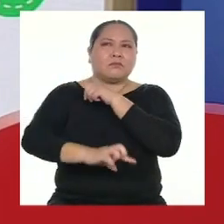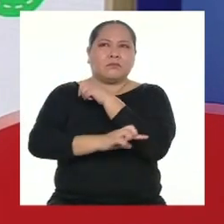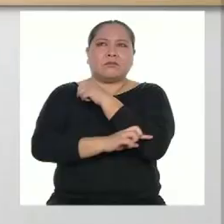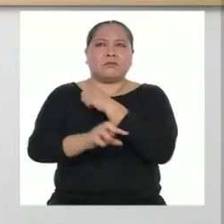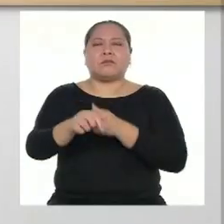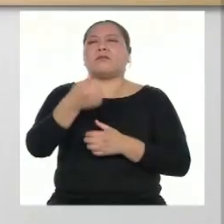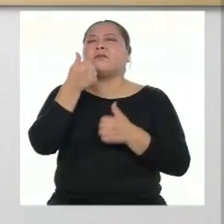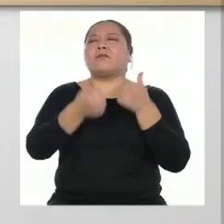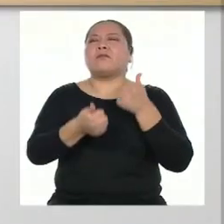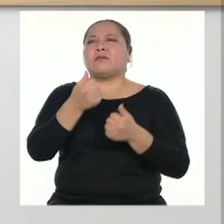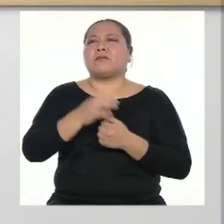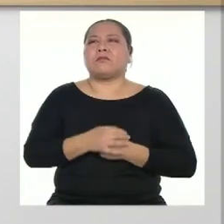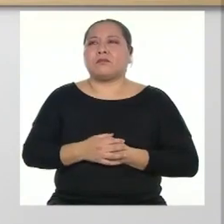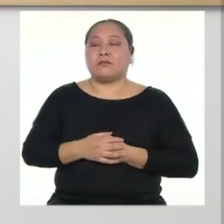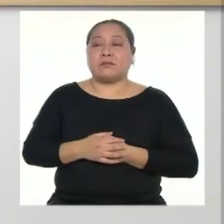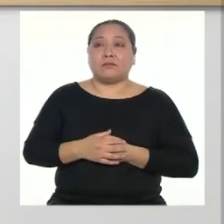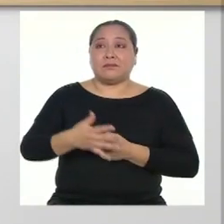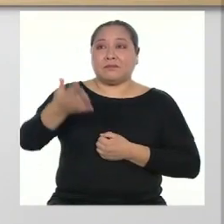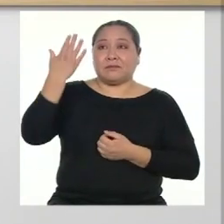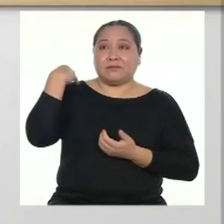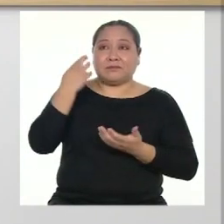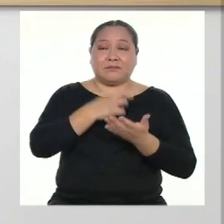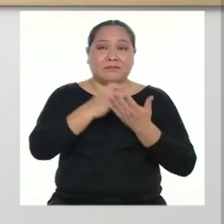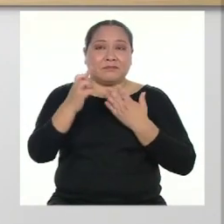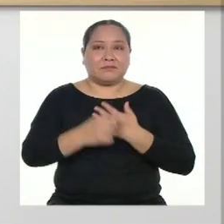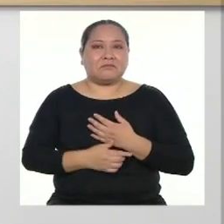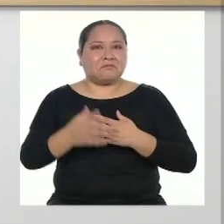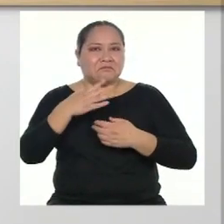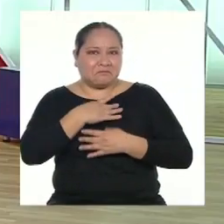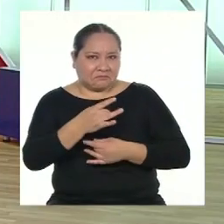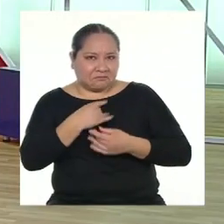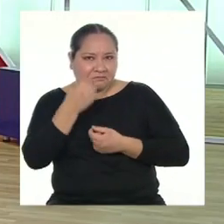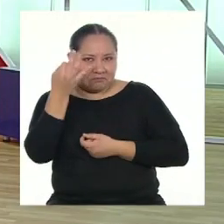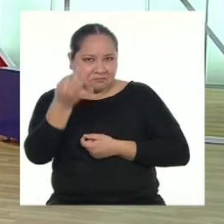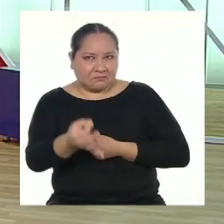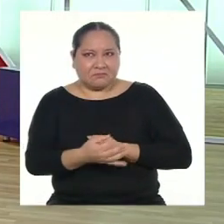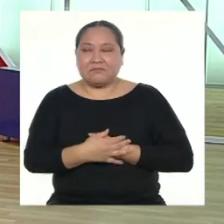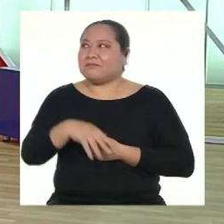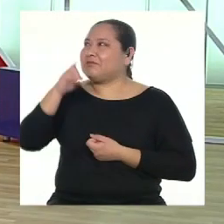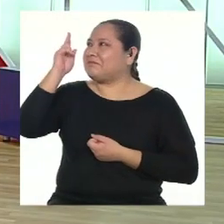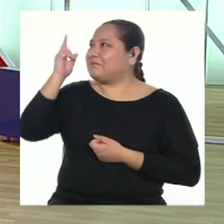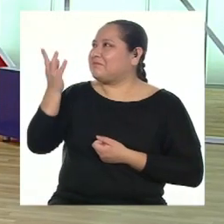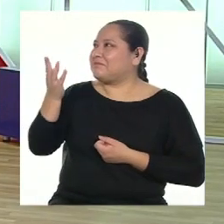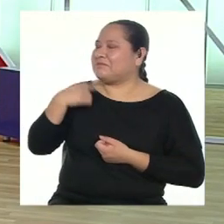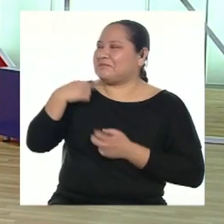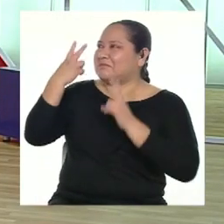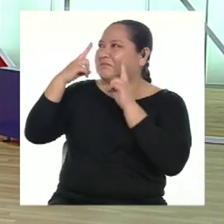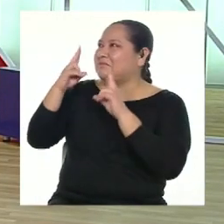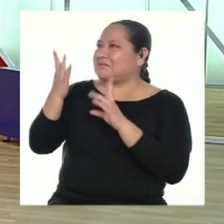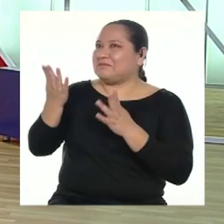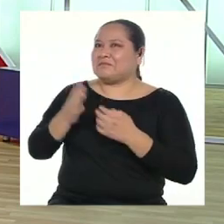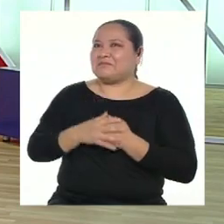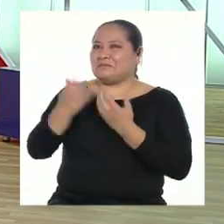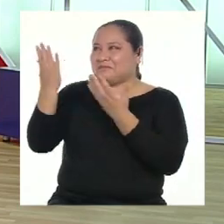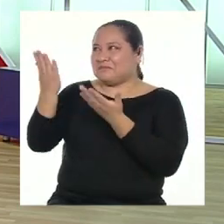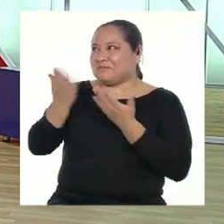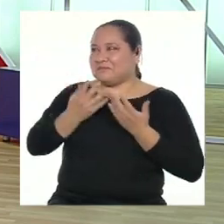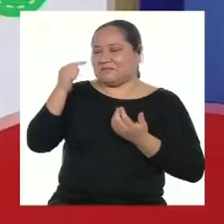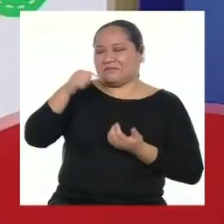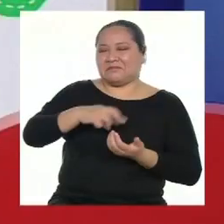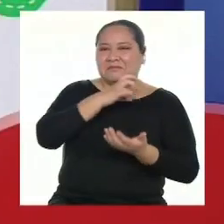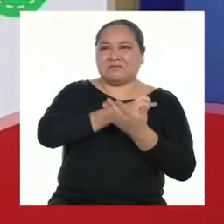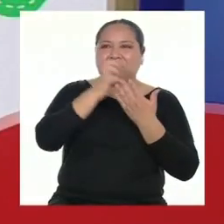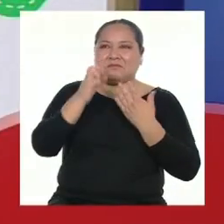las causas. La última sesión fue bastante interesante, ¿no crees? Profesora, no la había visto. Bienvenida al